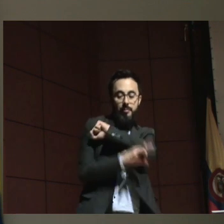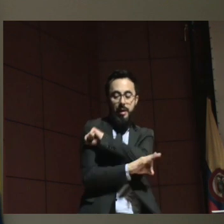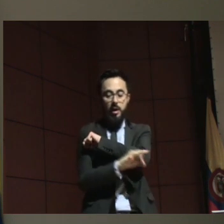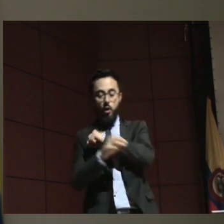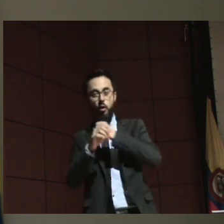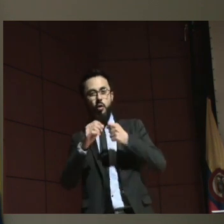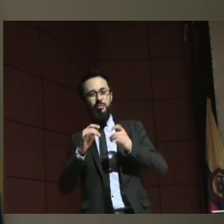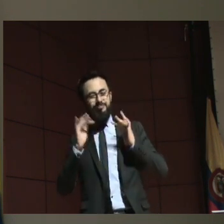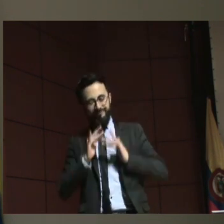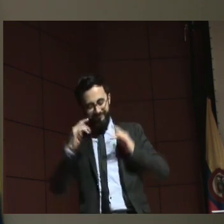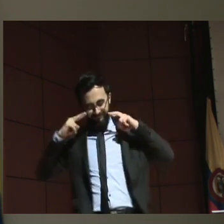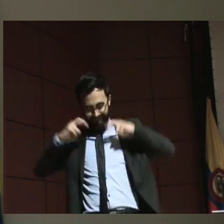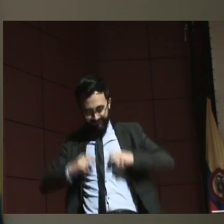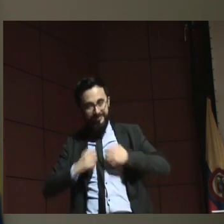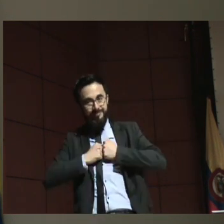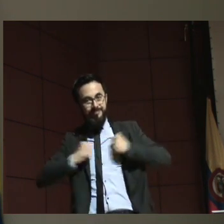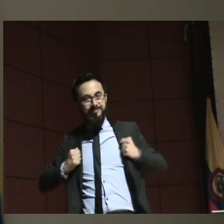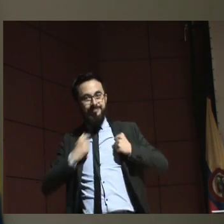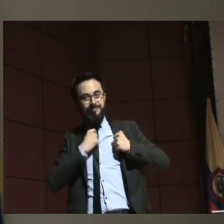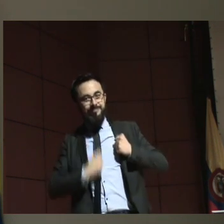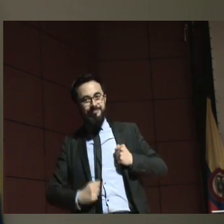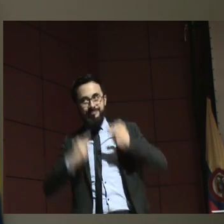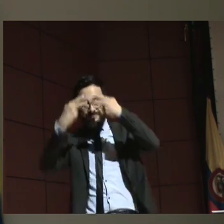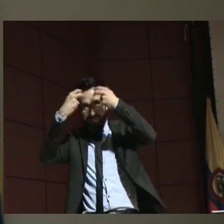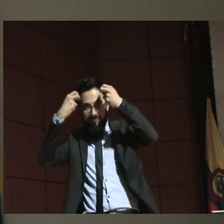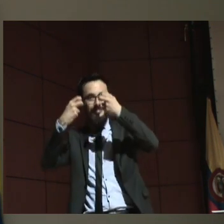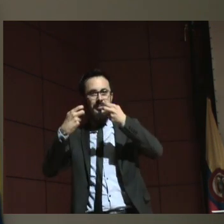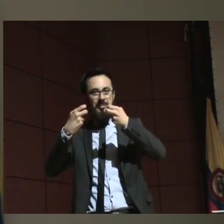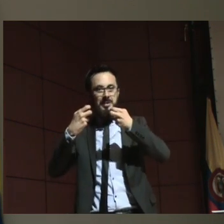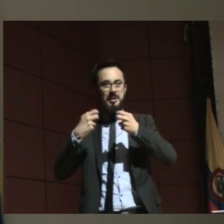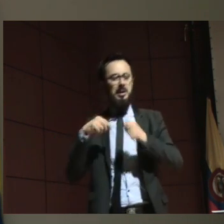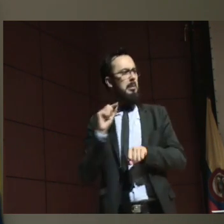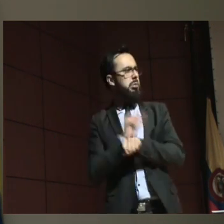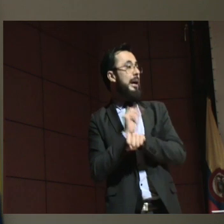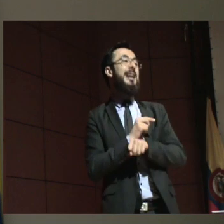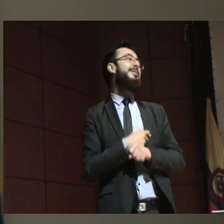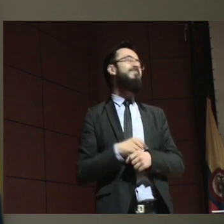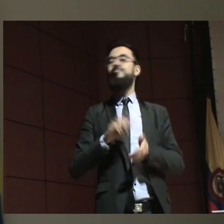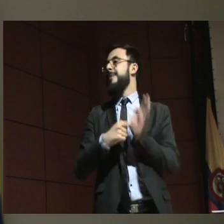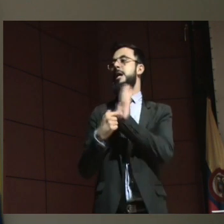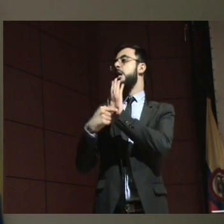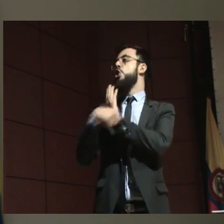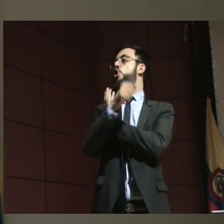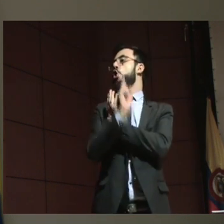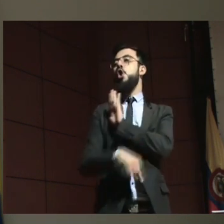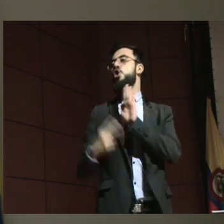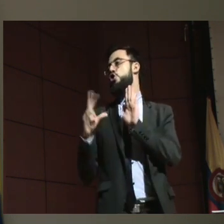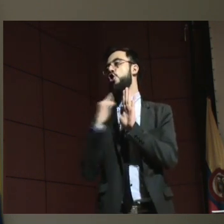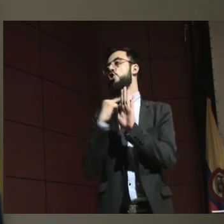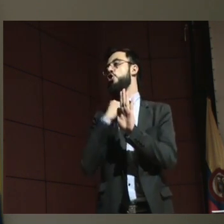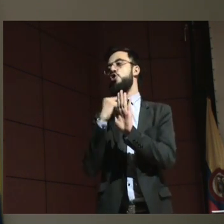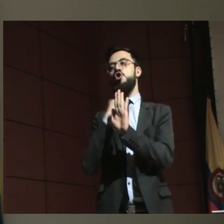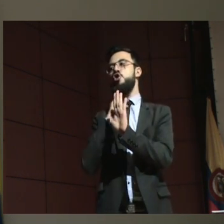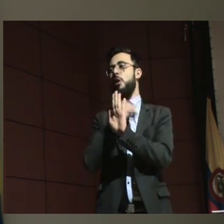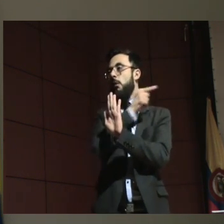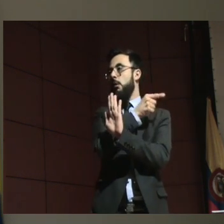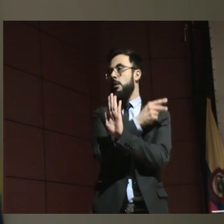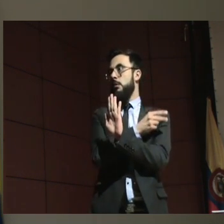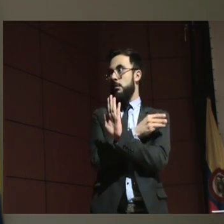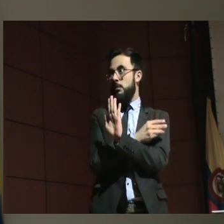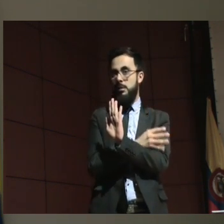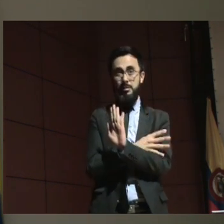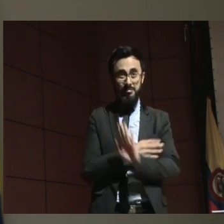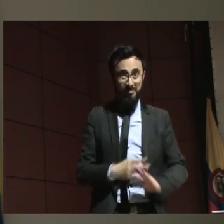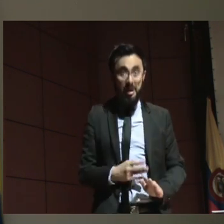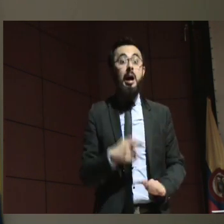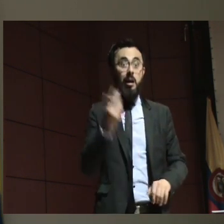discapacidad nos han dicho que no podemos estudiar o no podemos trabajar? ¿Y por qué? ¿Y eso nos lo ha dicho un médico? ¿Cuántas veces un médico nos ha